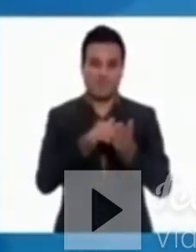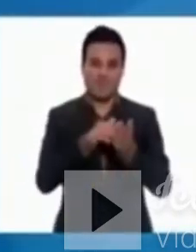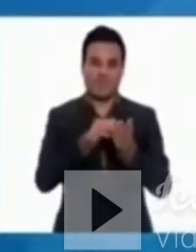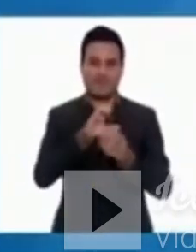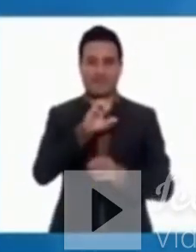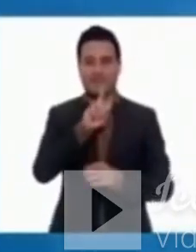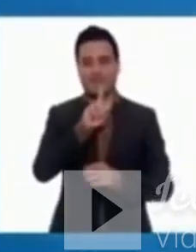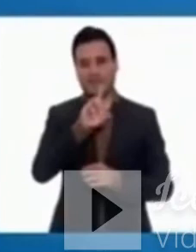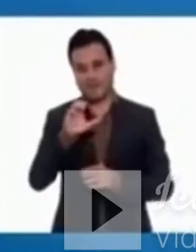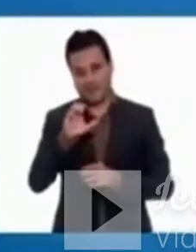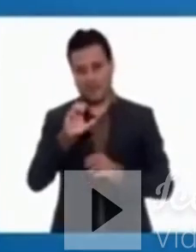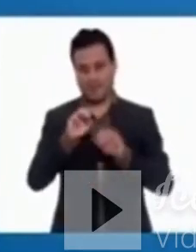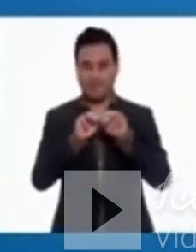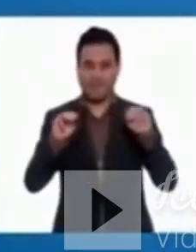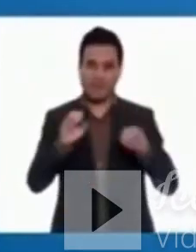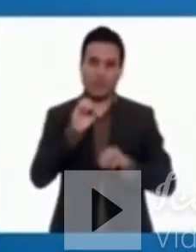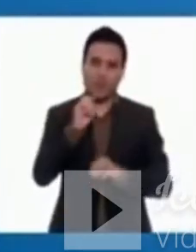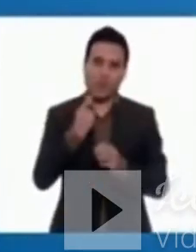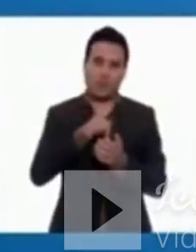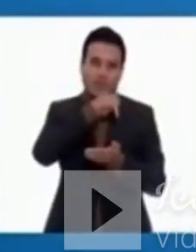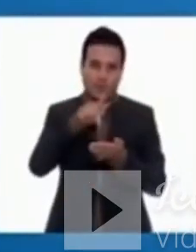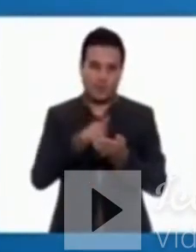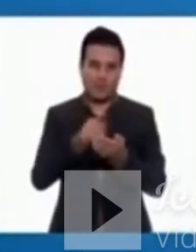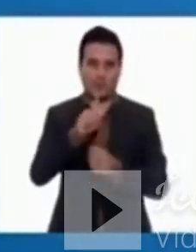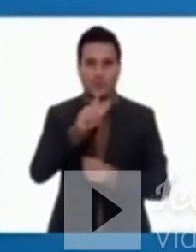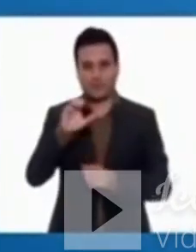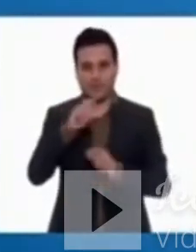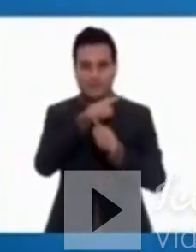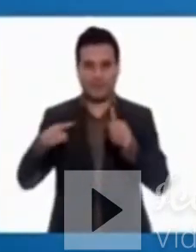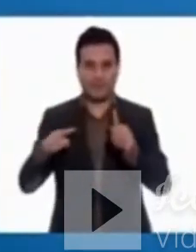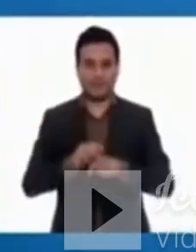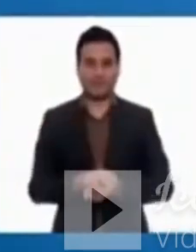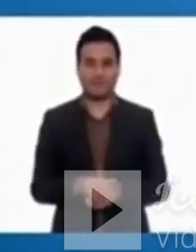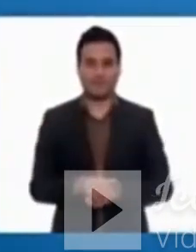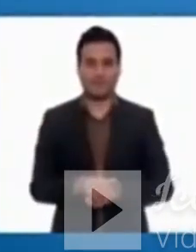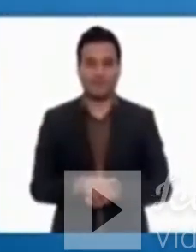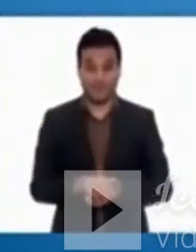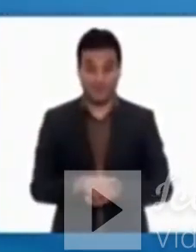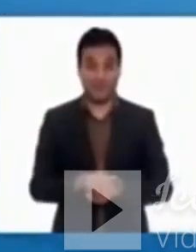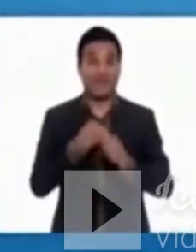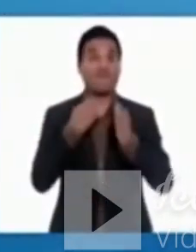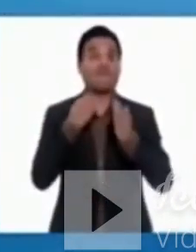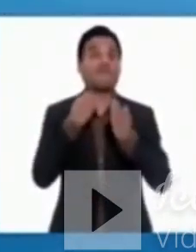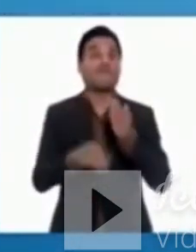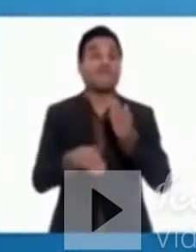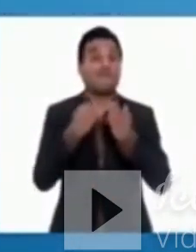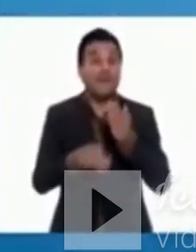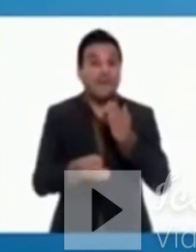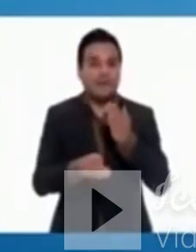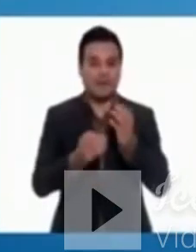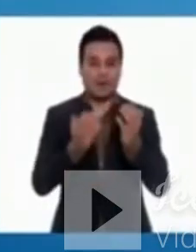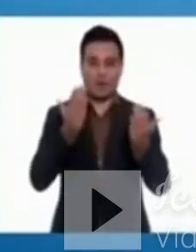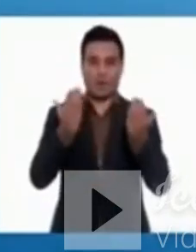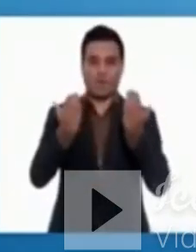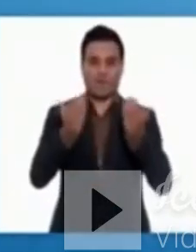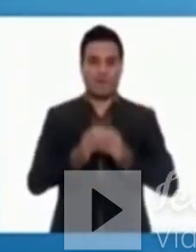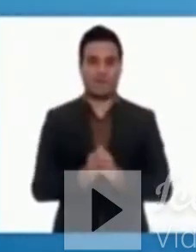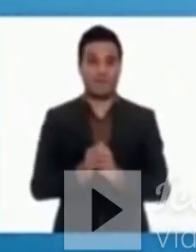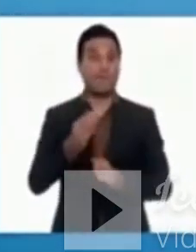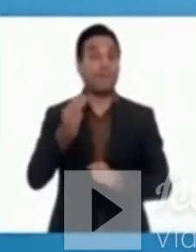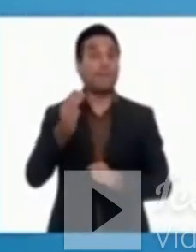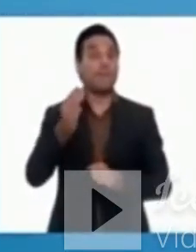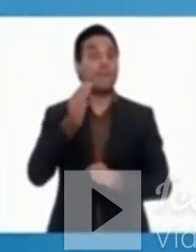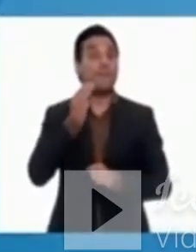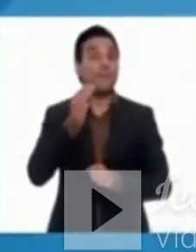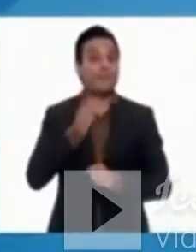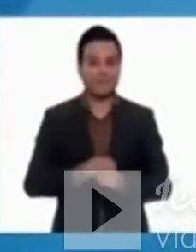metros o 1 kilómetro con 100 metros. Solo falta comparar las distancias para que Mariana pueda decidir cuáles